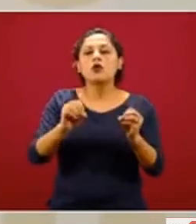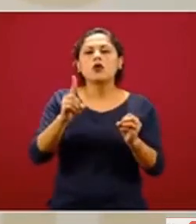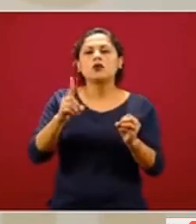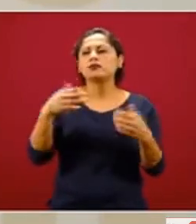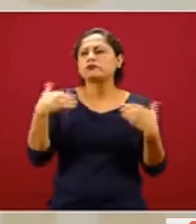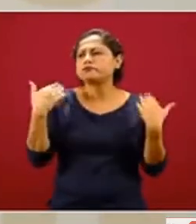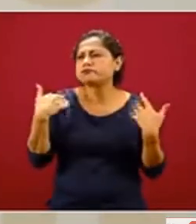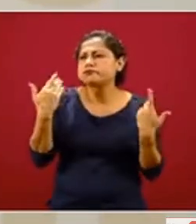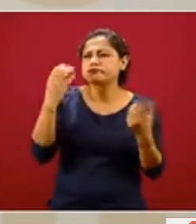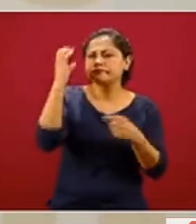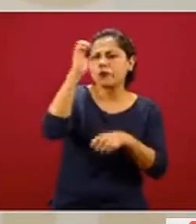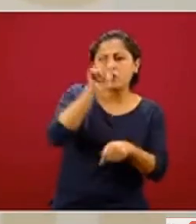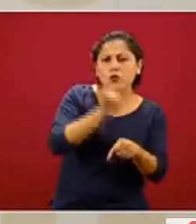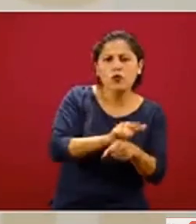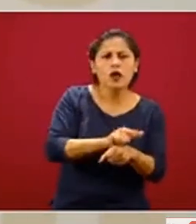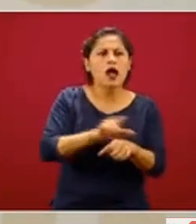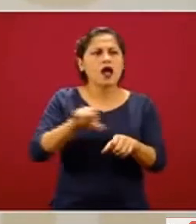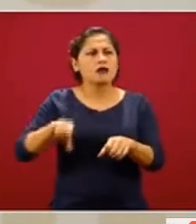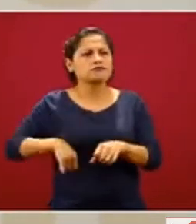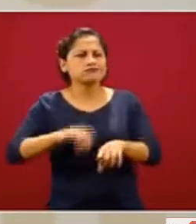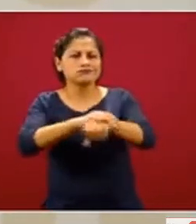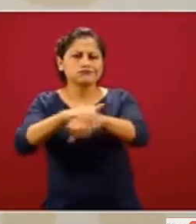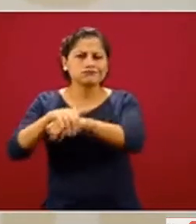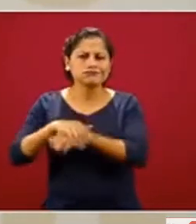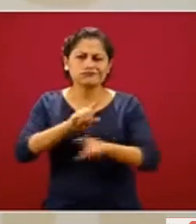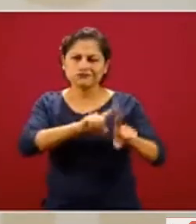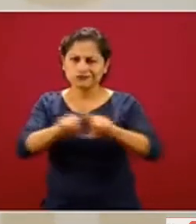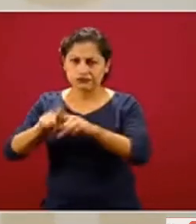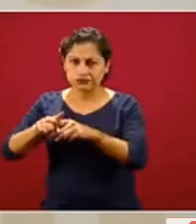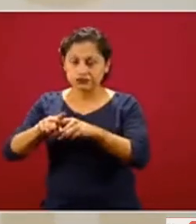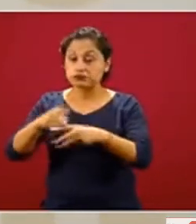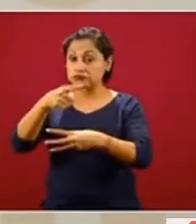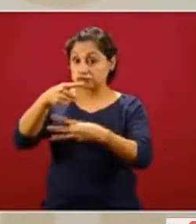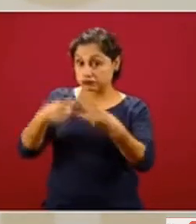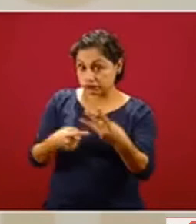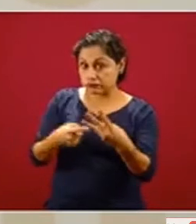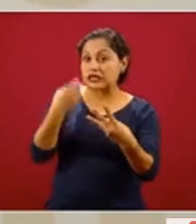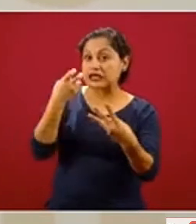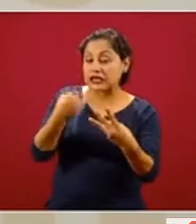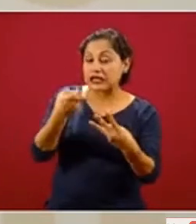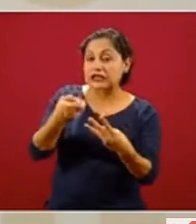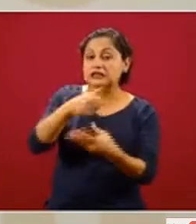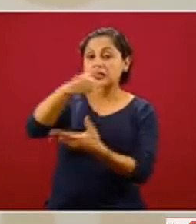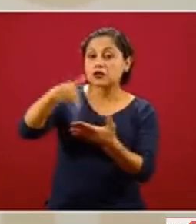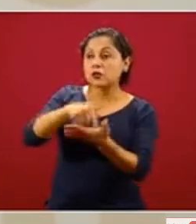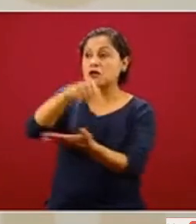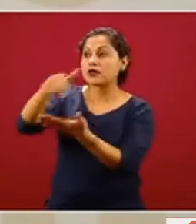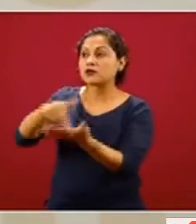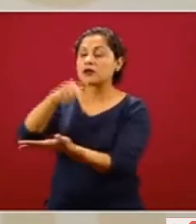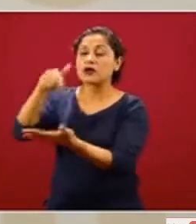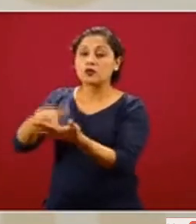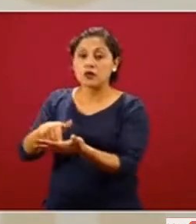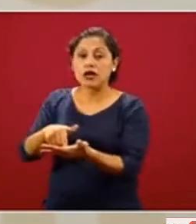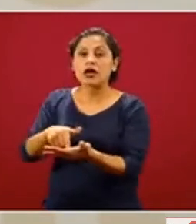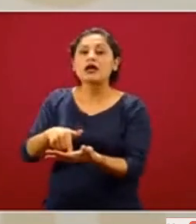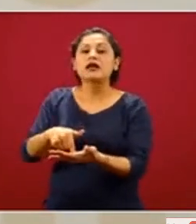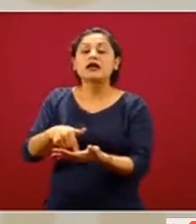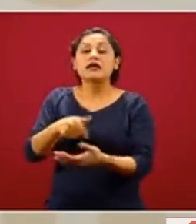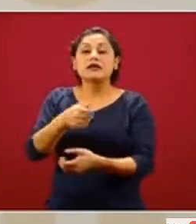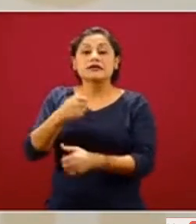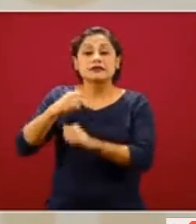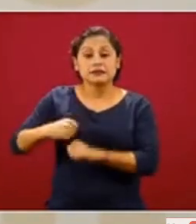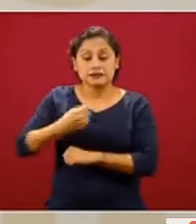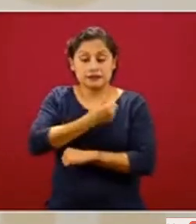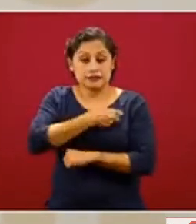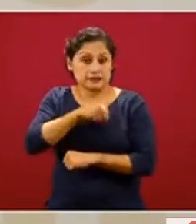desarrollo cultural, intelectual, social, etcétera. Las medidas de seguridad sanitaria establecidas por el Gobierno de México van dirigidas